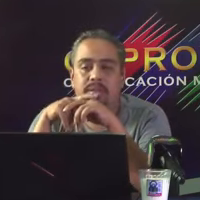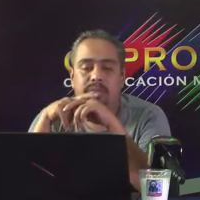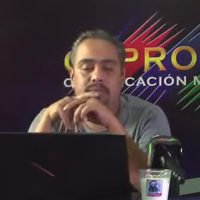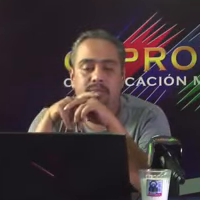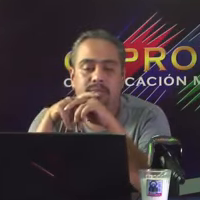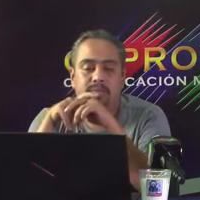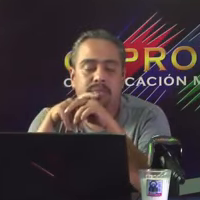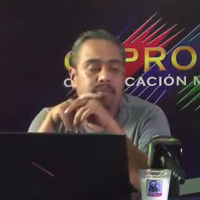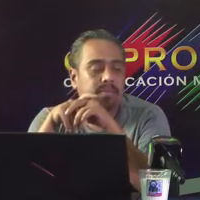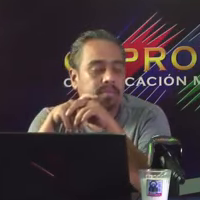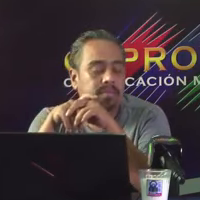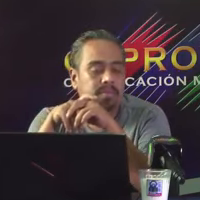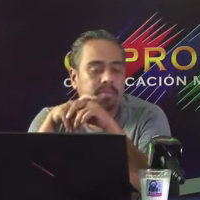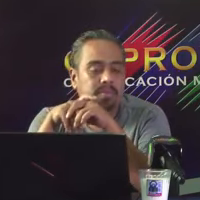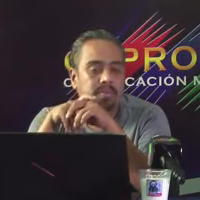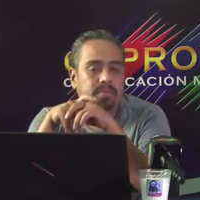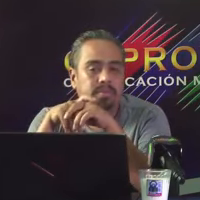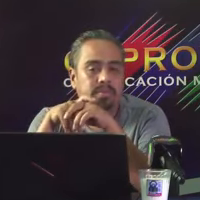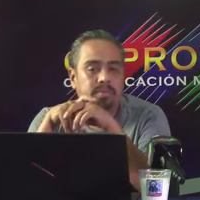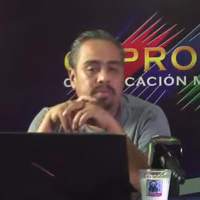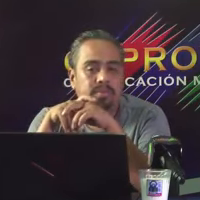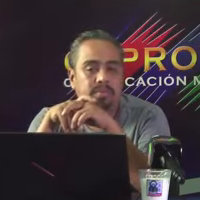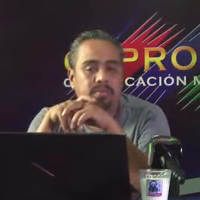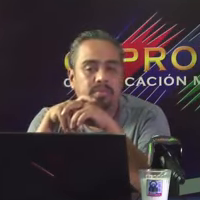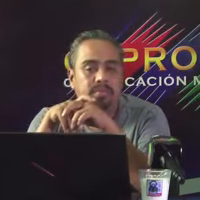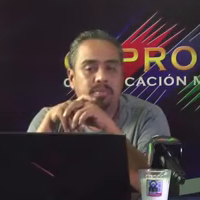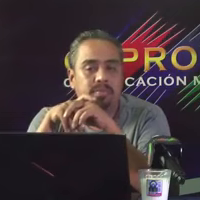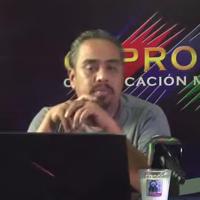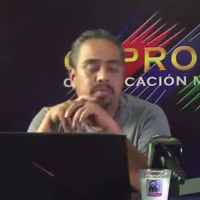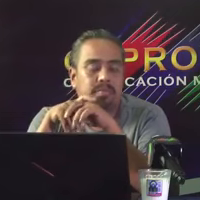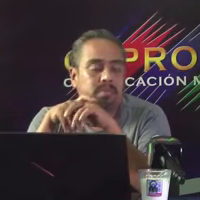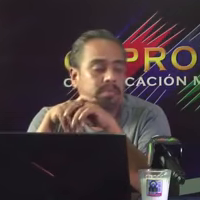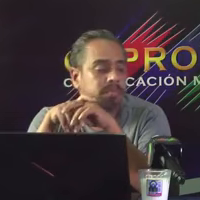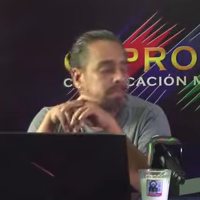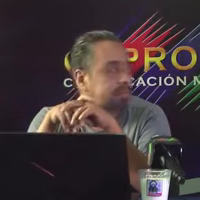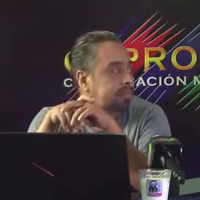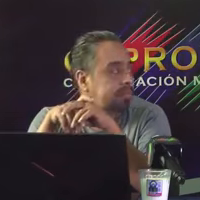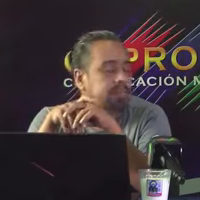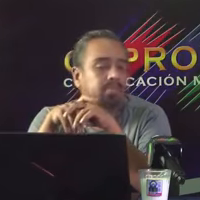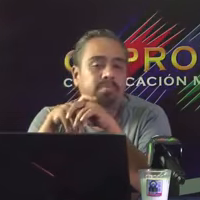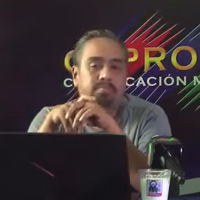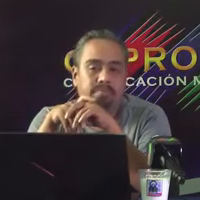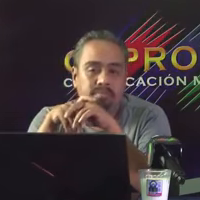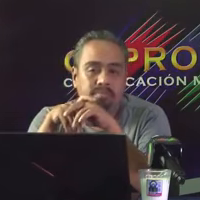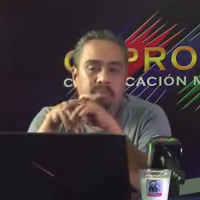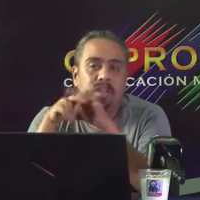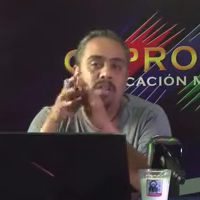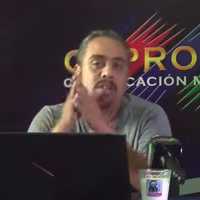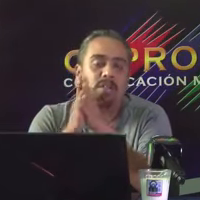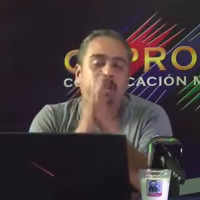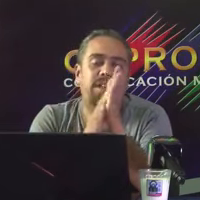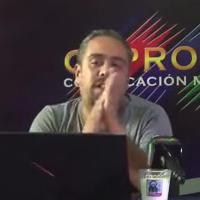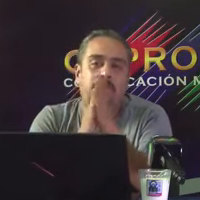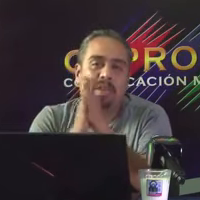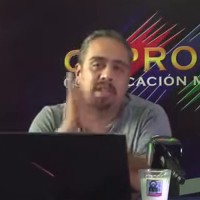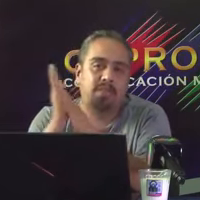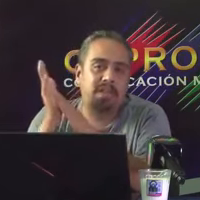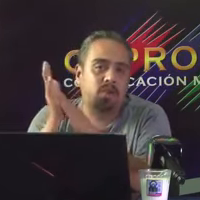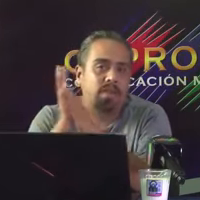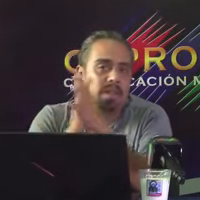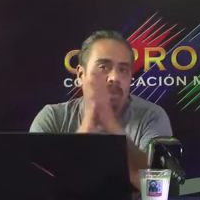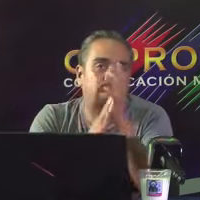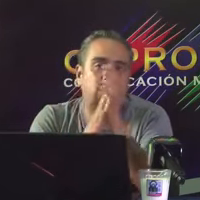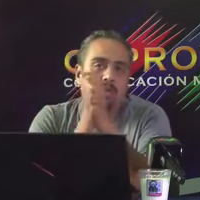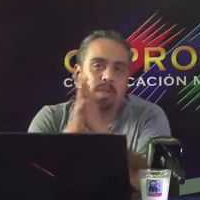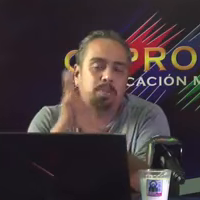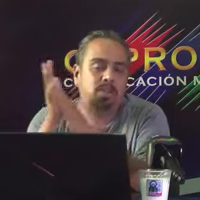días de estos temas. Así que bueno, pues vámonos, mi querido, despídete mejor, vamos a otras cosas. Buen día, feliz